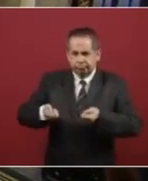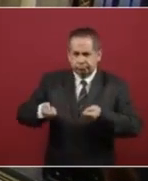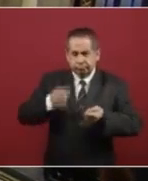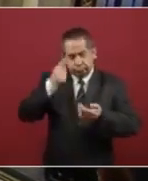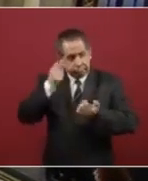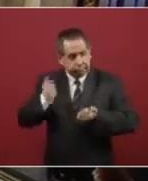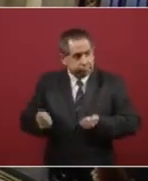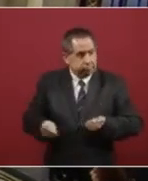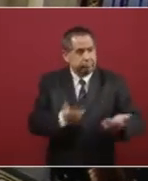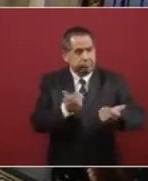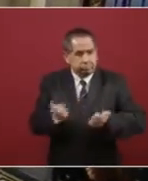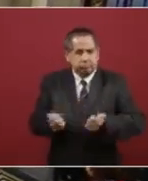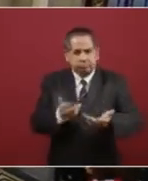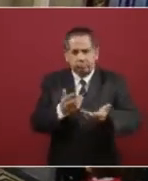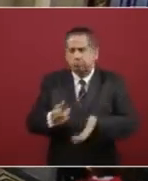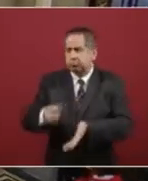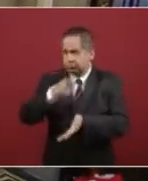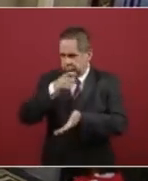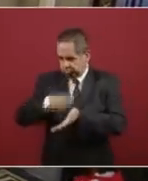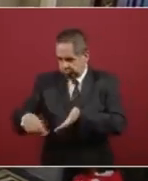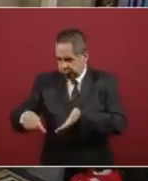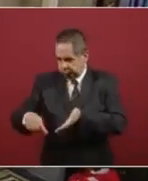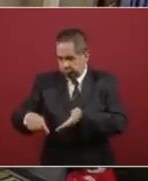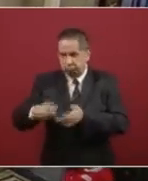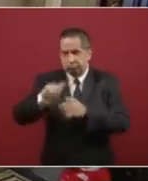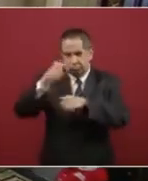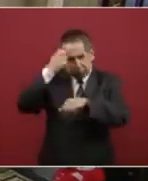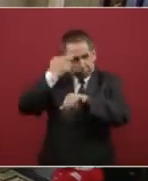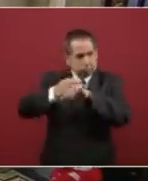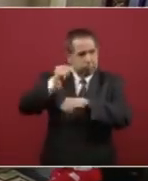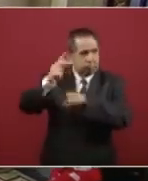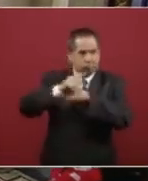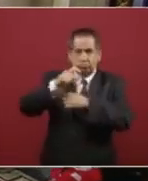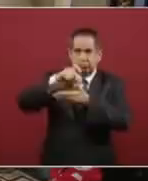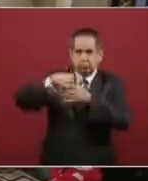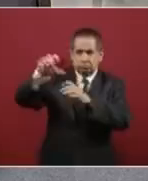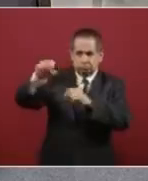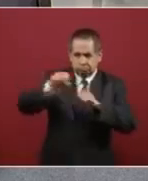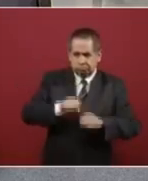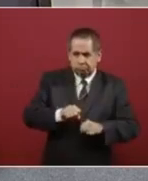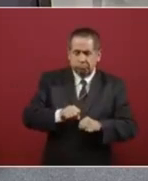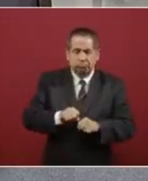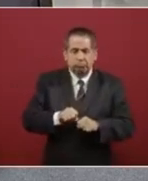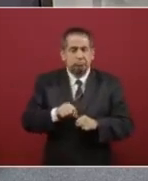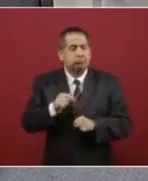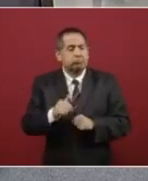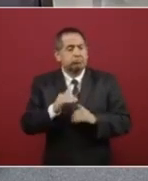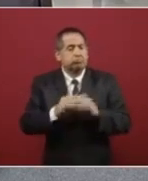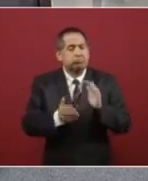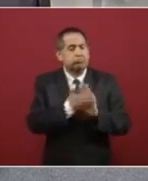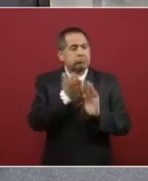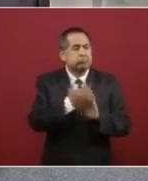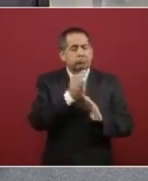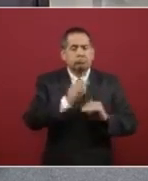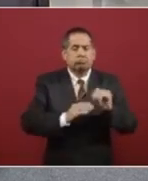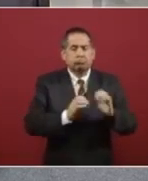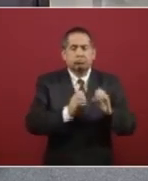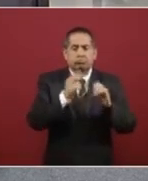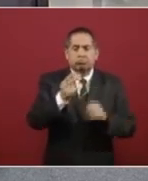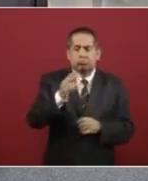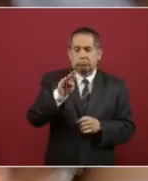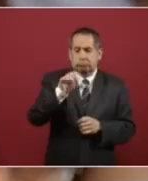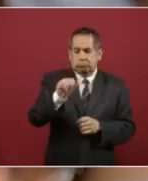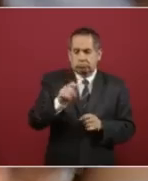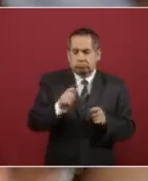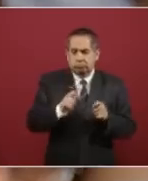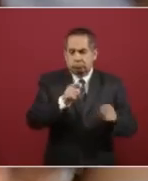contingencia de abasto fueron compradas al extranjero y la construcción de la refinería de Dos Bocas está en